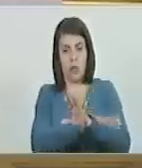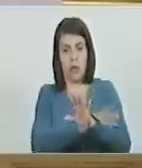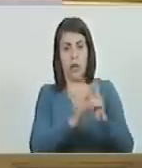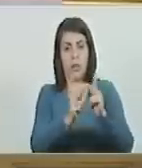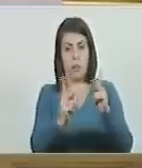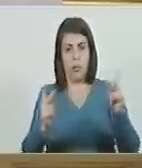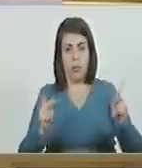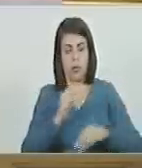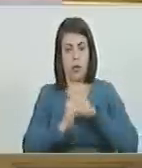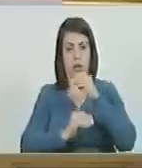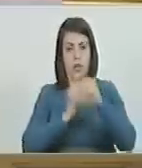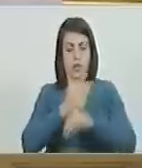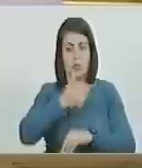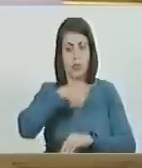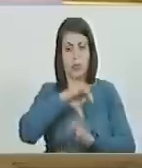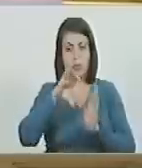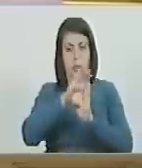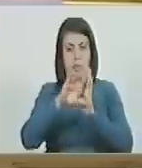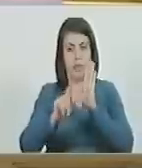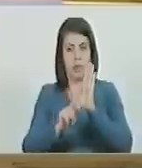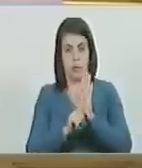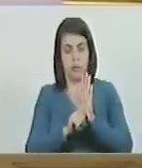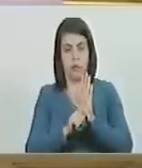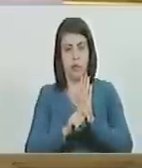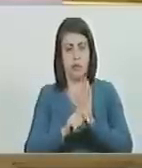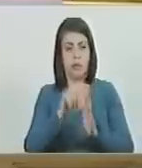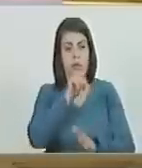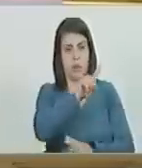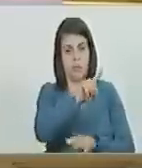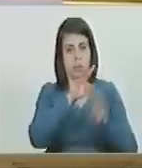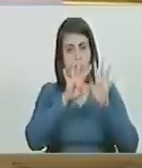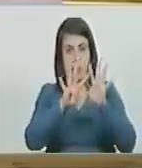establecidos en nuestra Constitución de